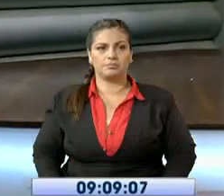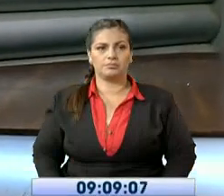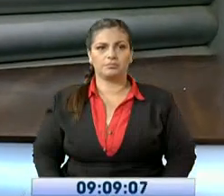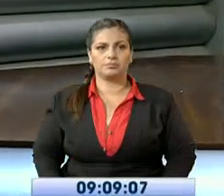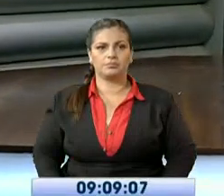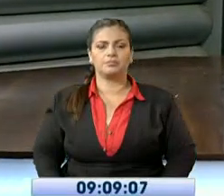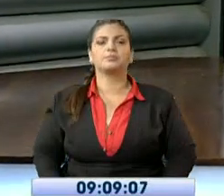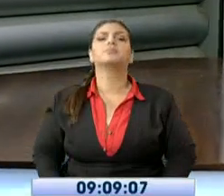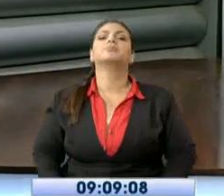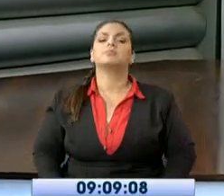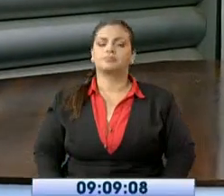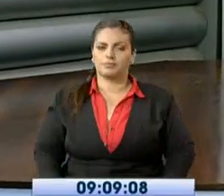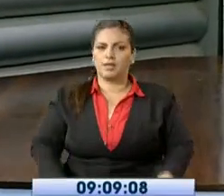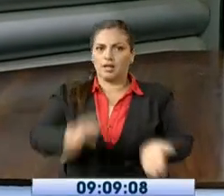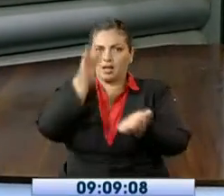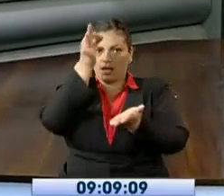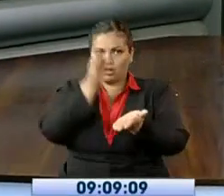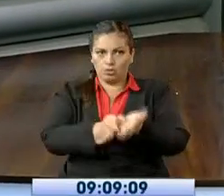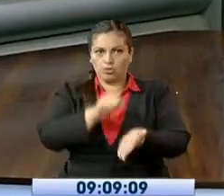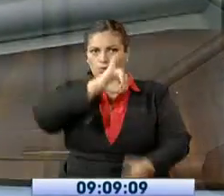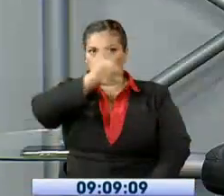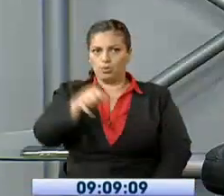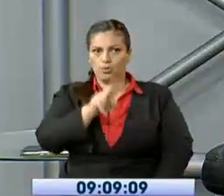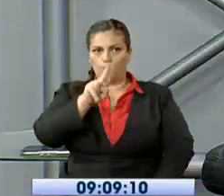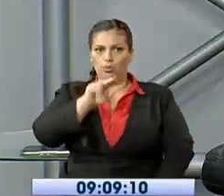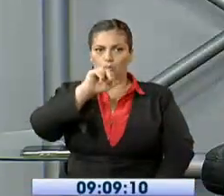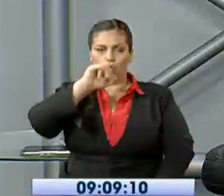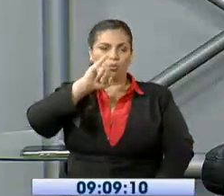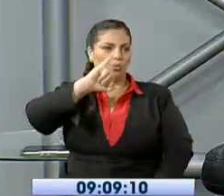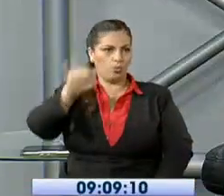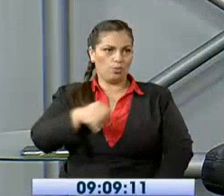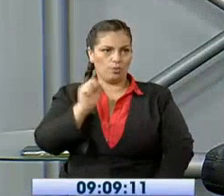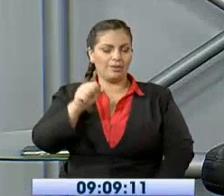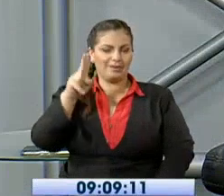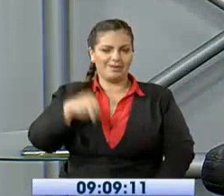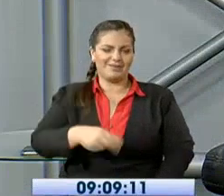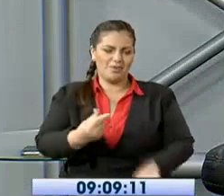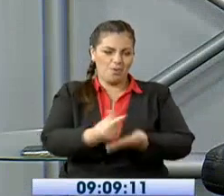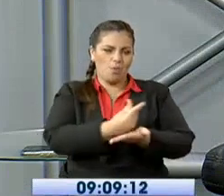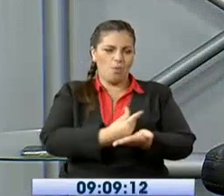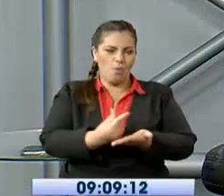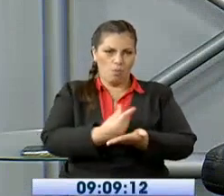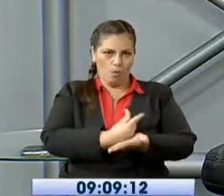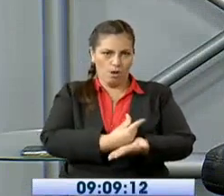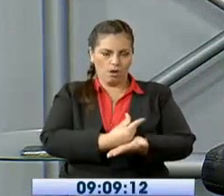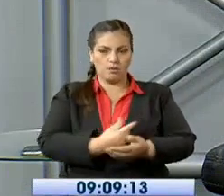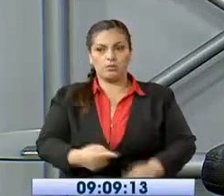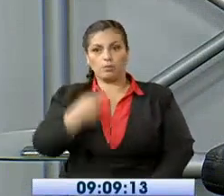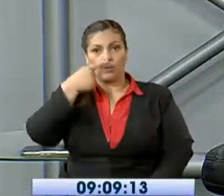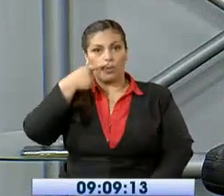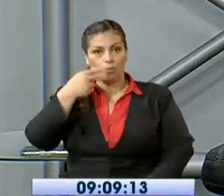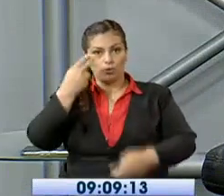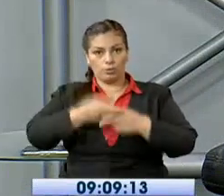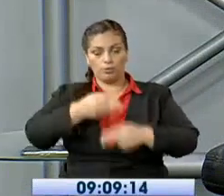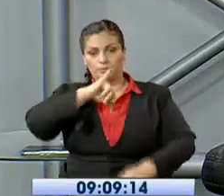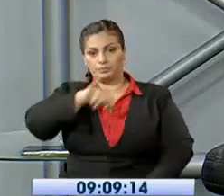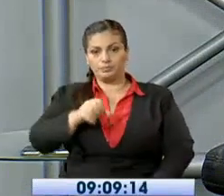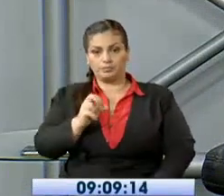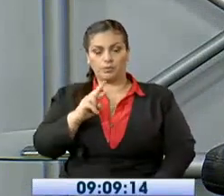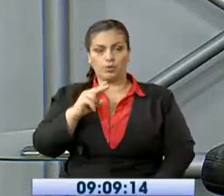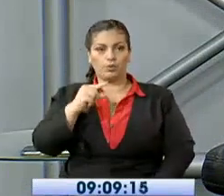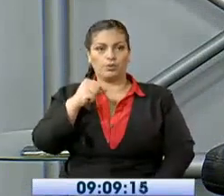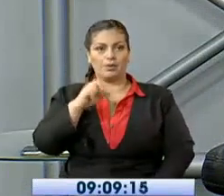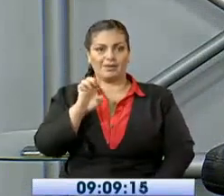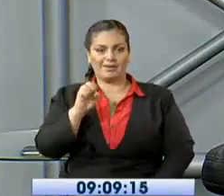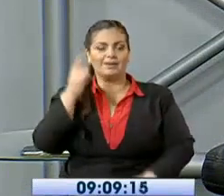Y en el cantón Alfredo Vaquerizo Moreno, más conocido como Juján, en la provincia del Guayas, el inesperado fallecimiento de su exalcalde Jorge Yoyo